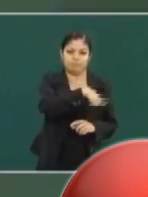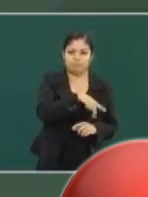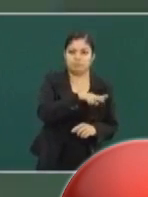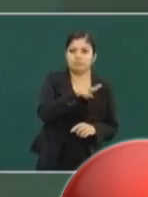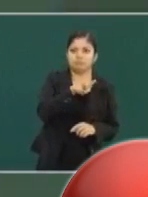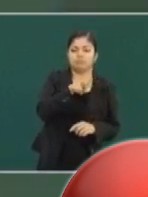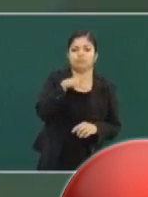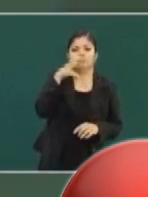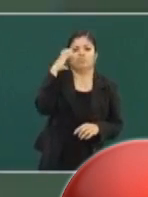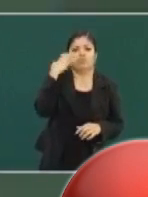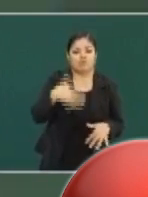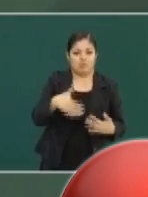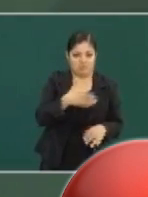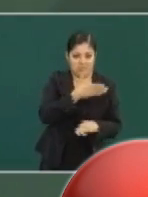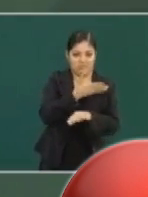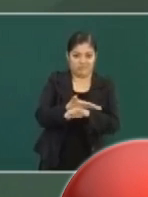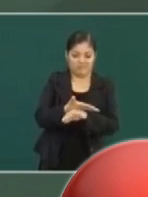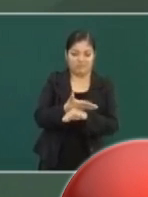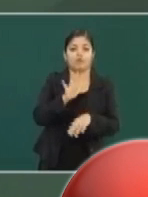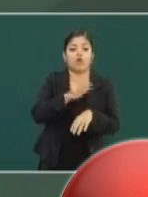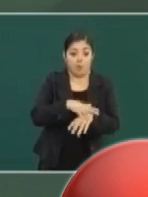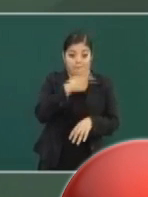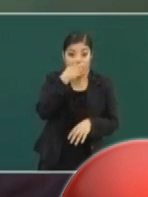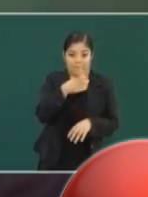Entonces, en ese contexto,